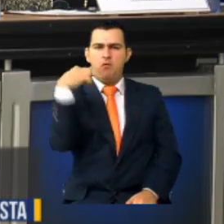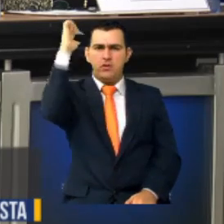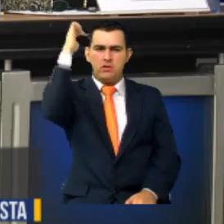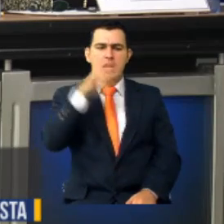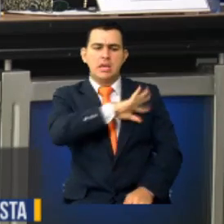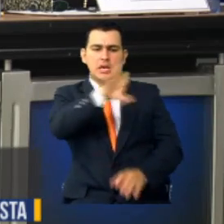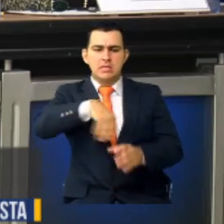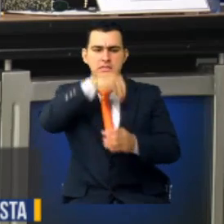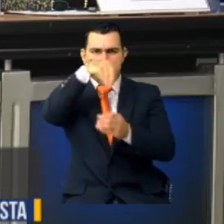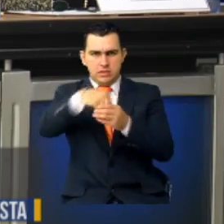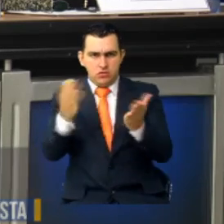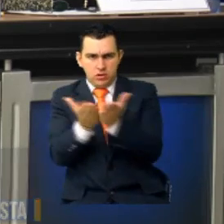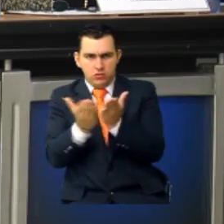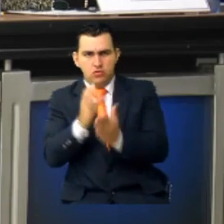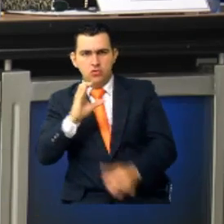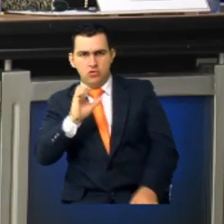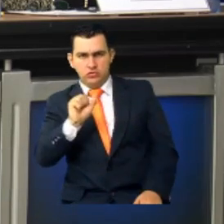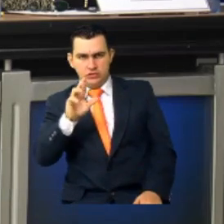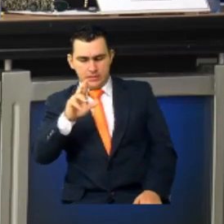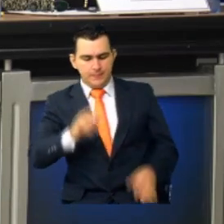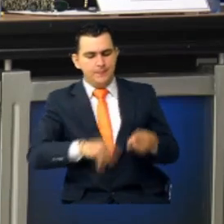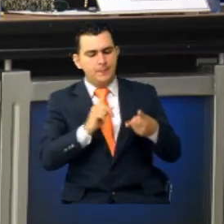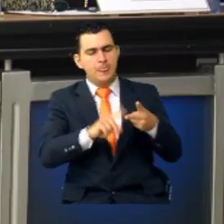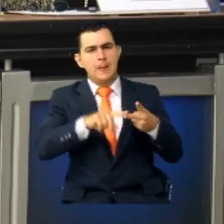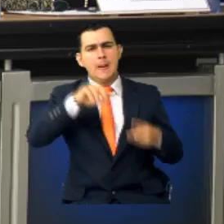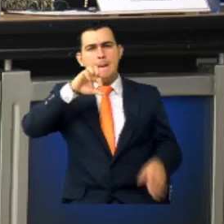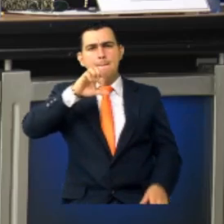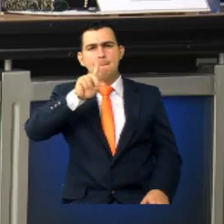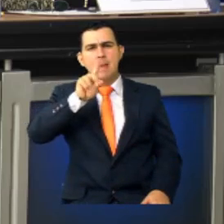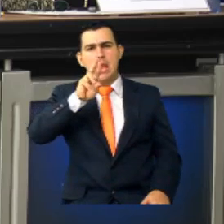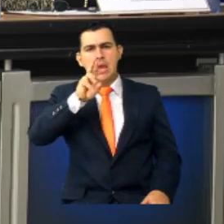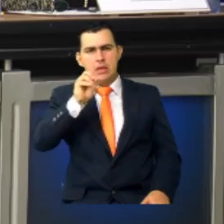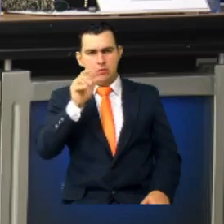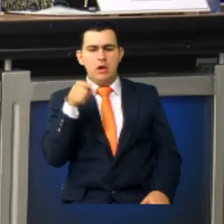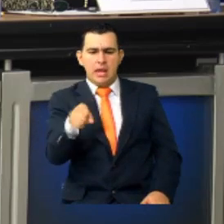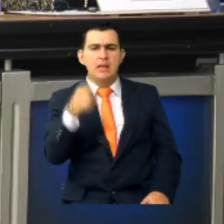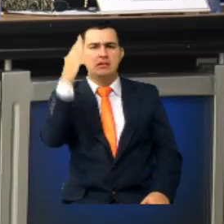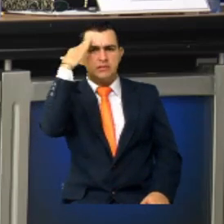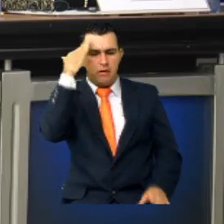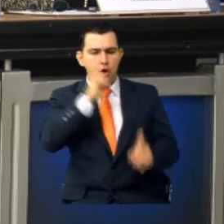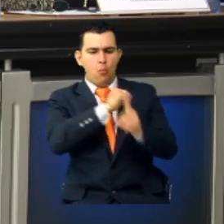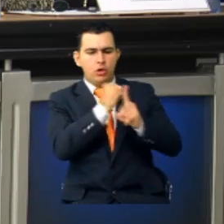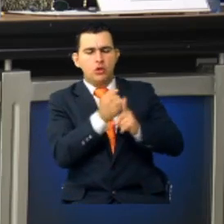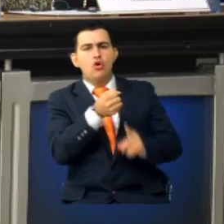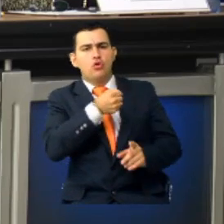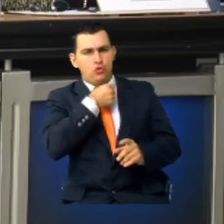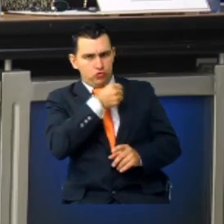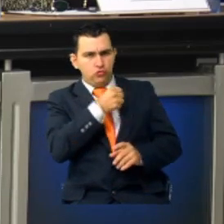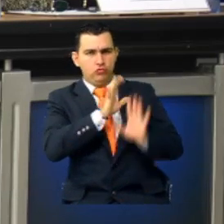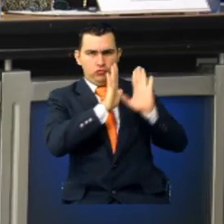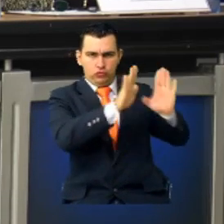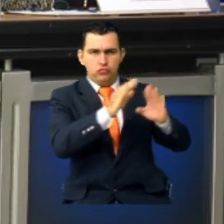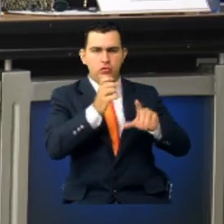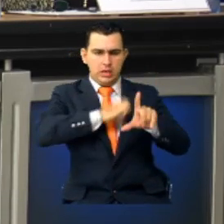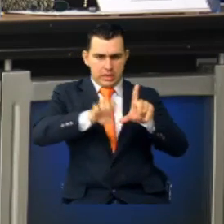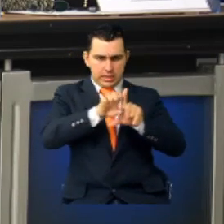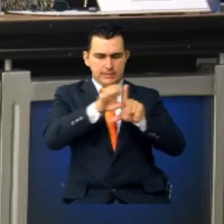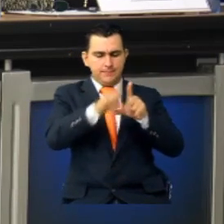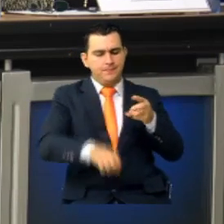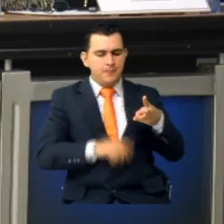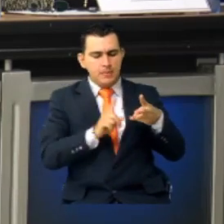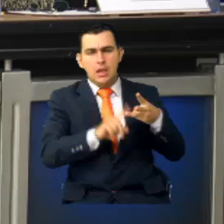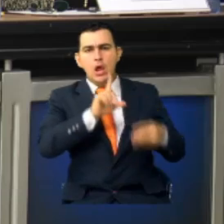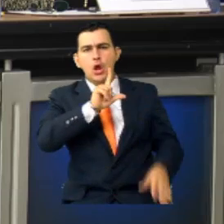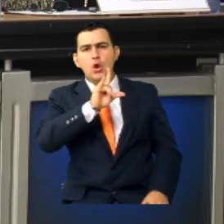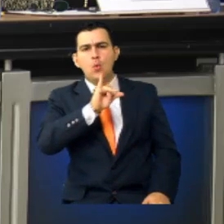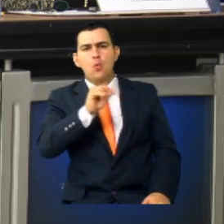de Estudios Regionales CER. Pedro Severiche Acosta, comunicador social periodista de Enlace Noticias. Luis Alberto Delgado,